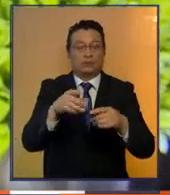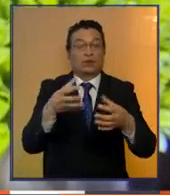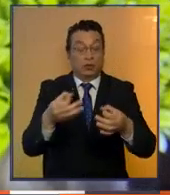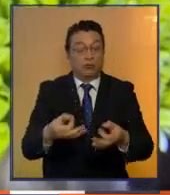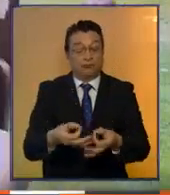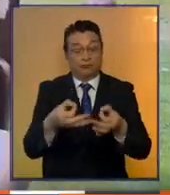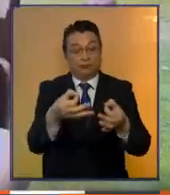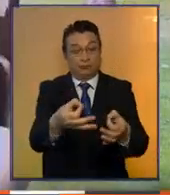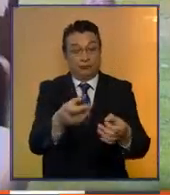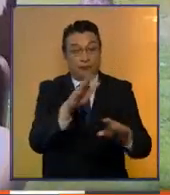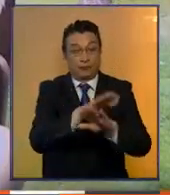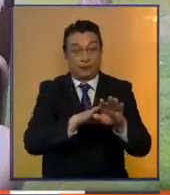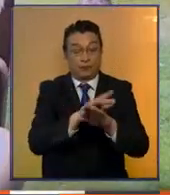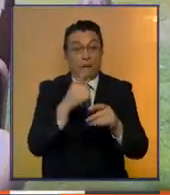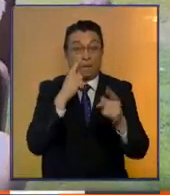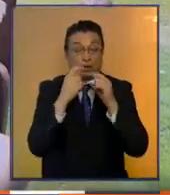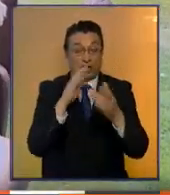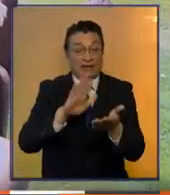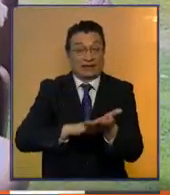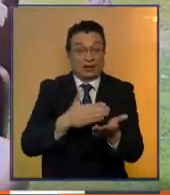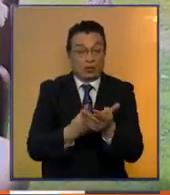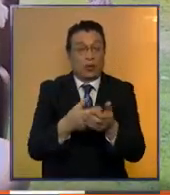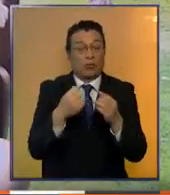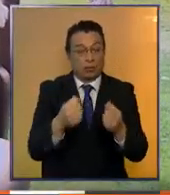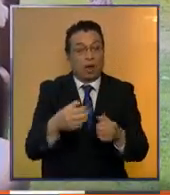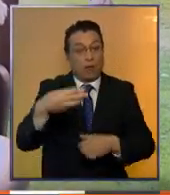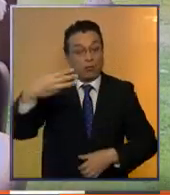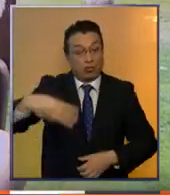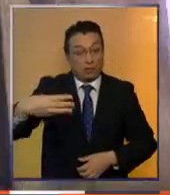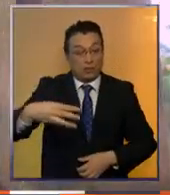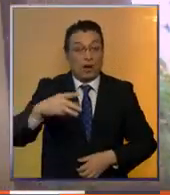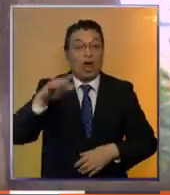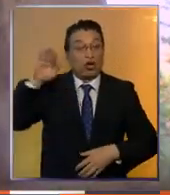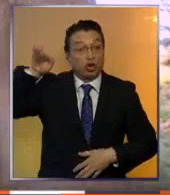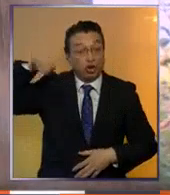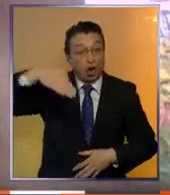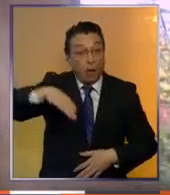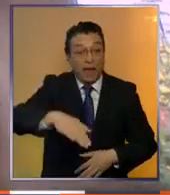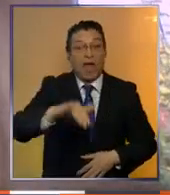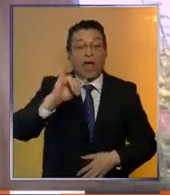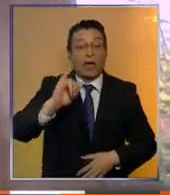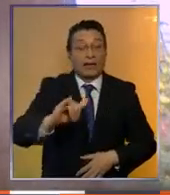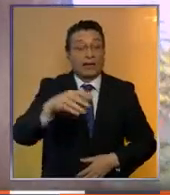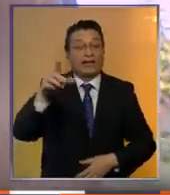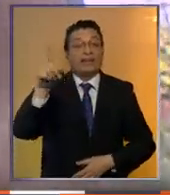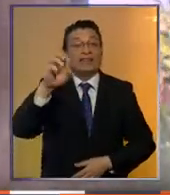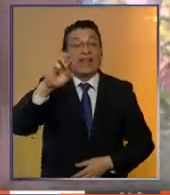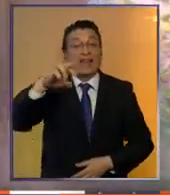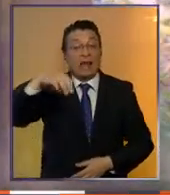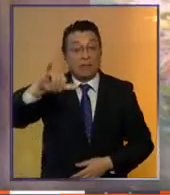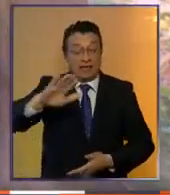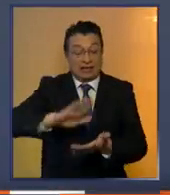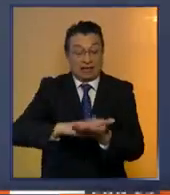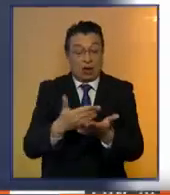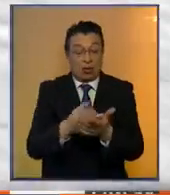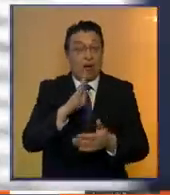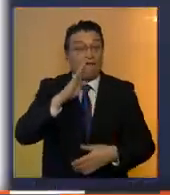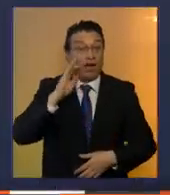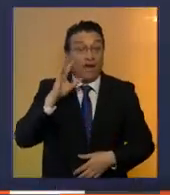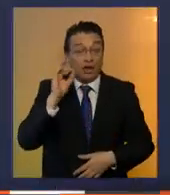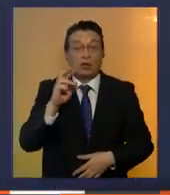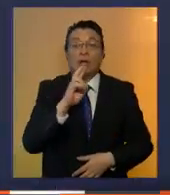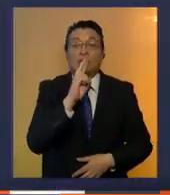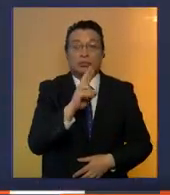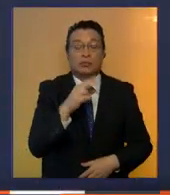por riesgo a la salud lograron que tanto el municipio de tome como la seremi de salud del bío bío respondieran según el llamativo